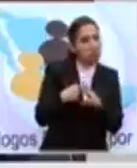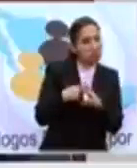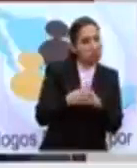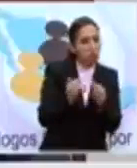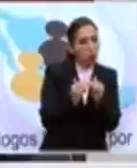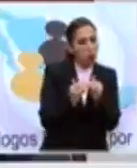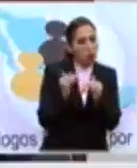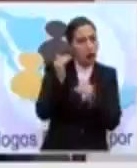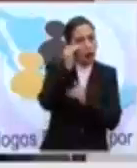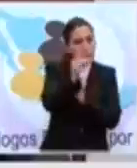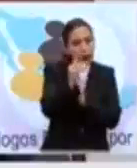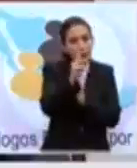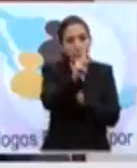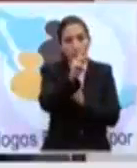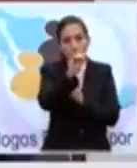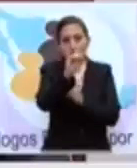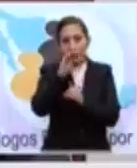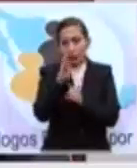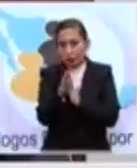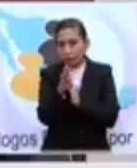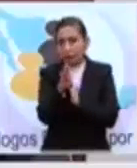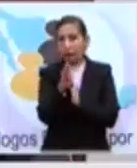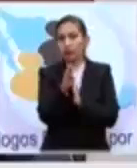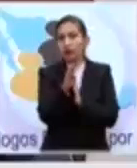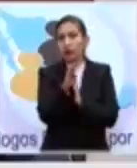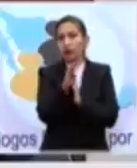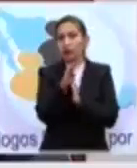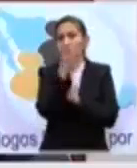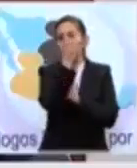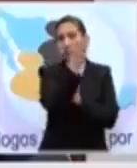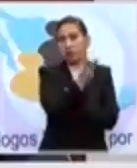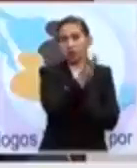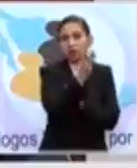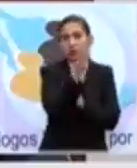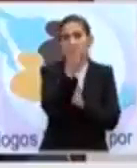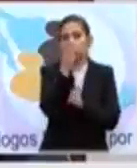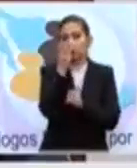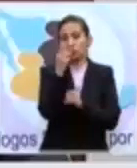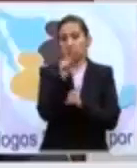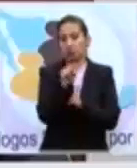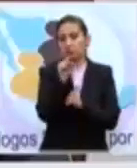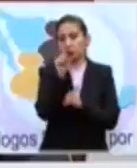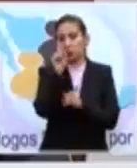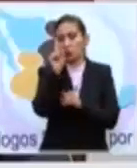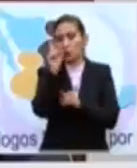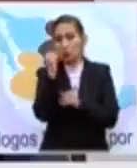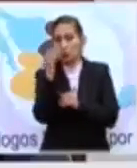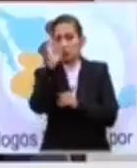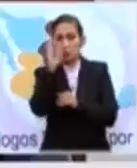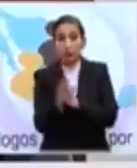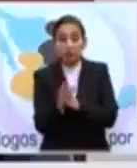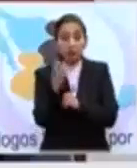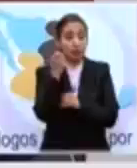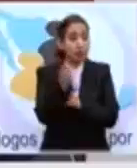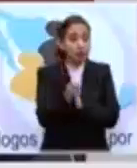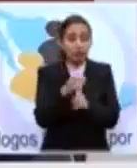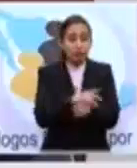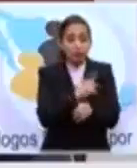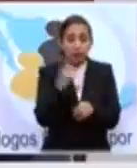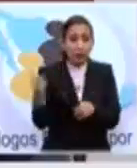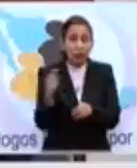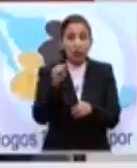un crecimiento del Producto Interno Bruto del 3.9%. Ello